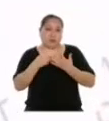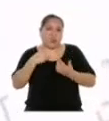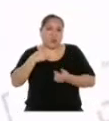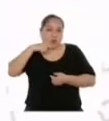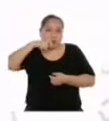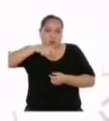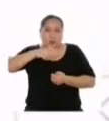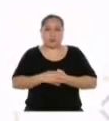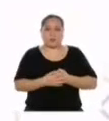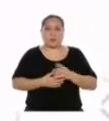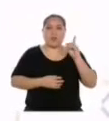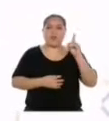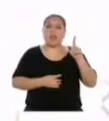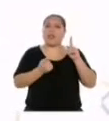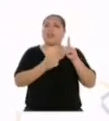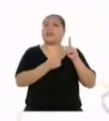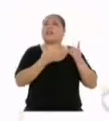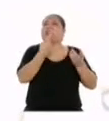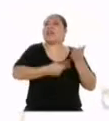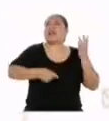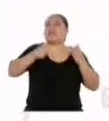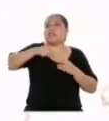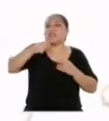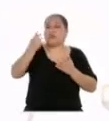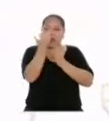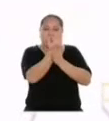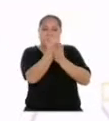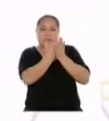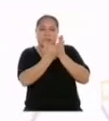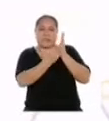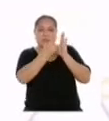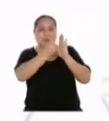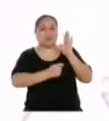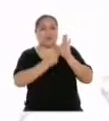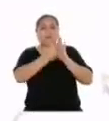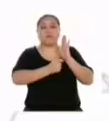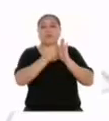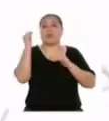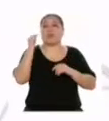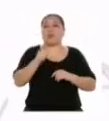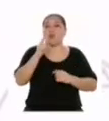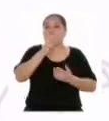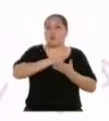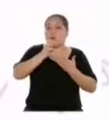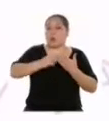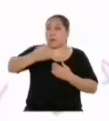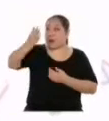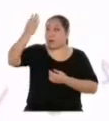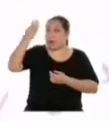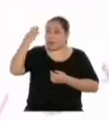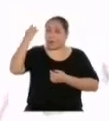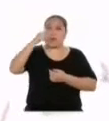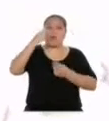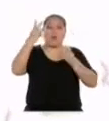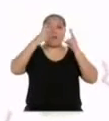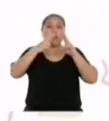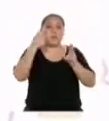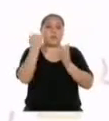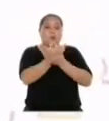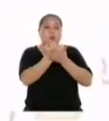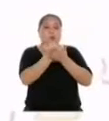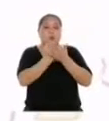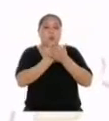D. ¿Qué debo tener en cuenta para nuestro diseño del gráfico? En uno de los programas anteriores, vimos que los